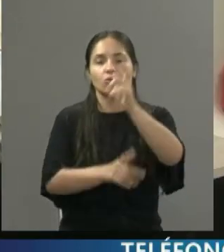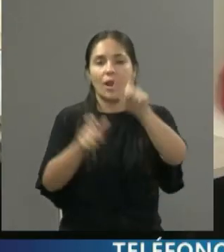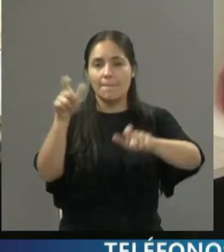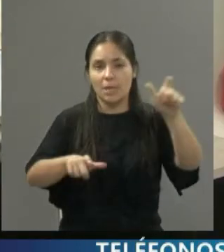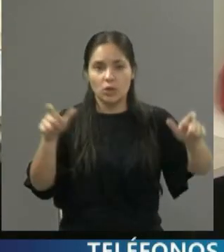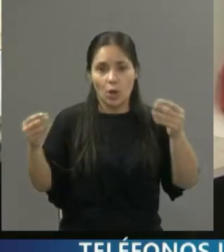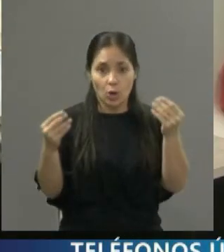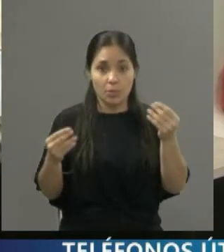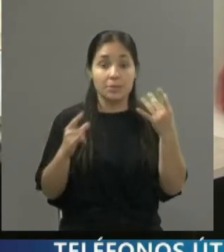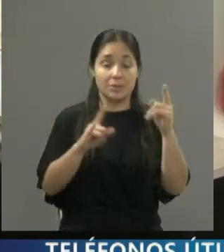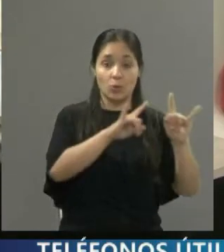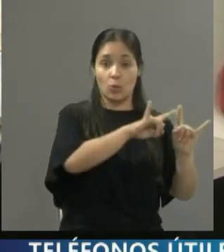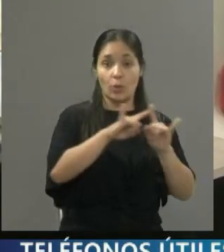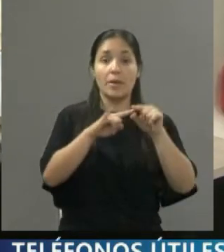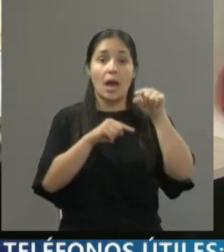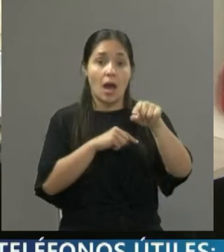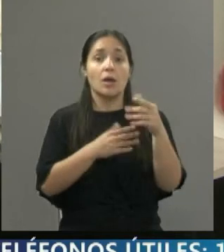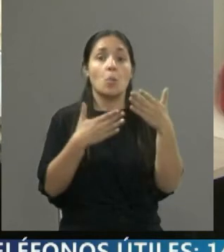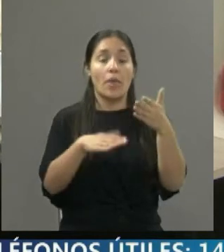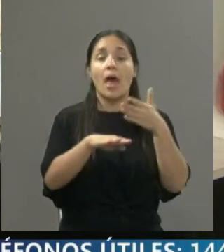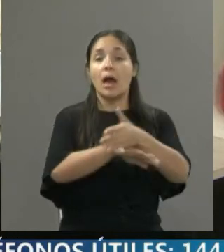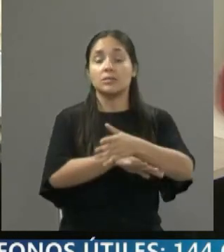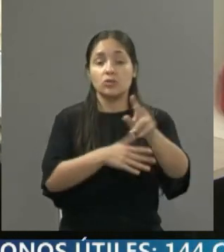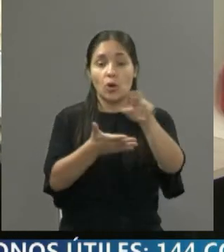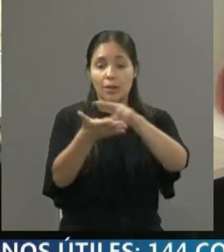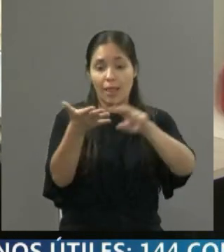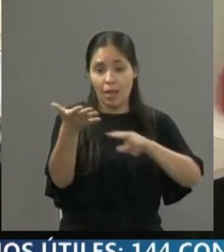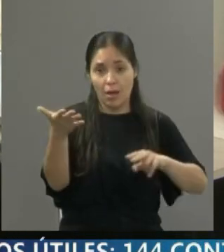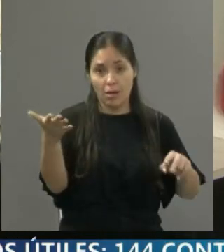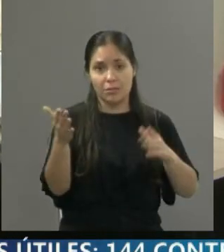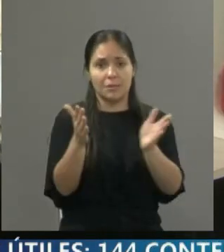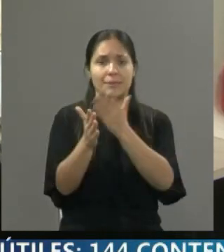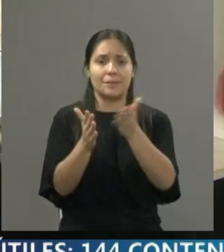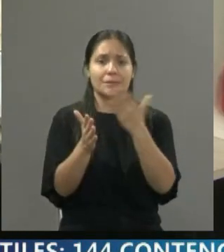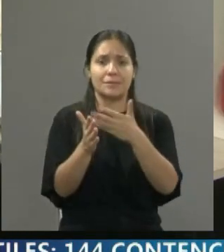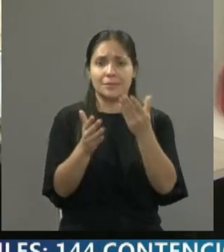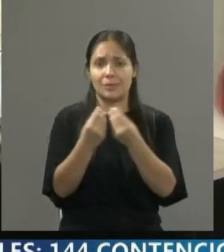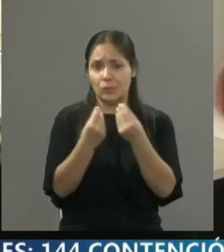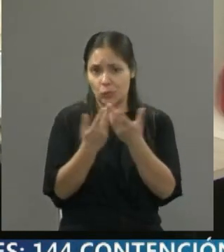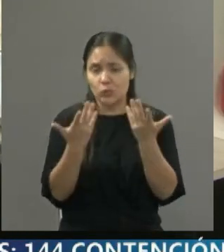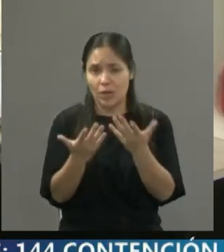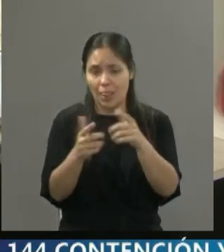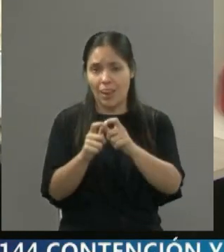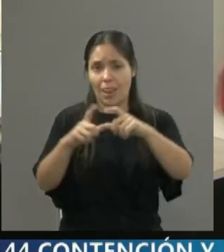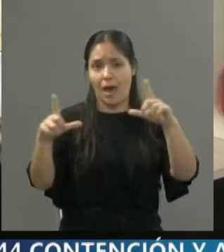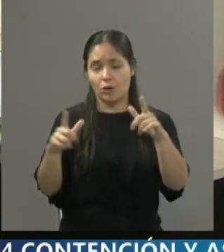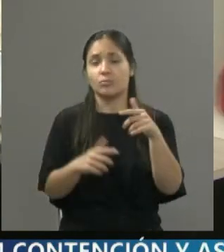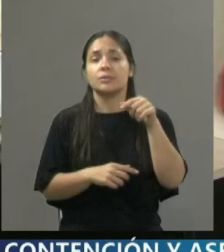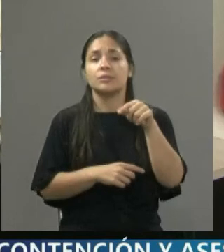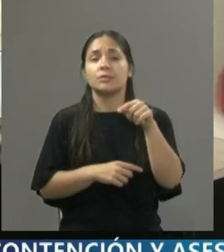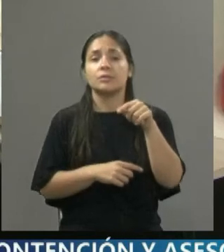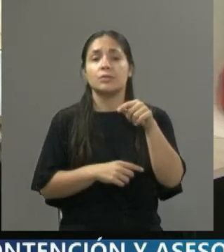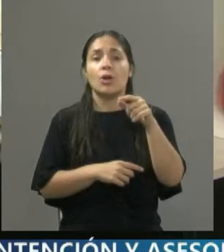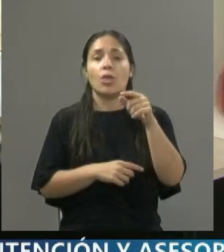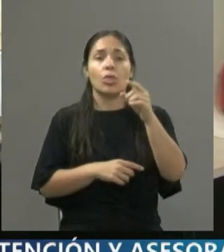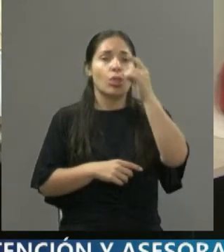de la organización van a poder tener acceso a este documento de muchas páginas que habla de lo que pasa en Mendoza con este tema. 12 años